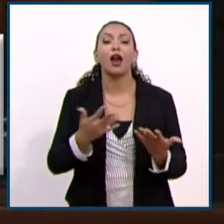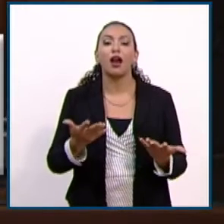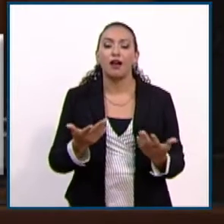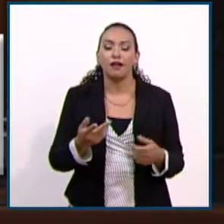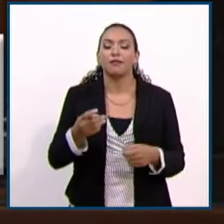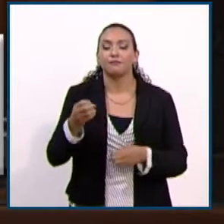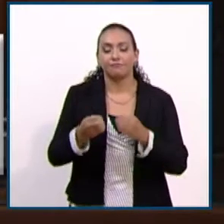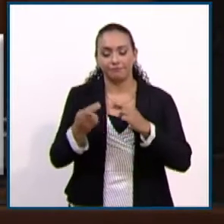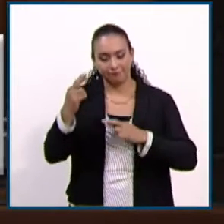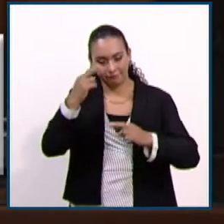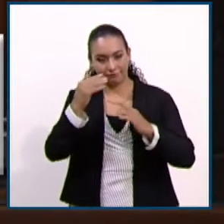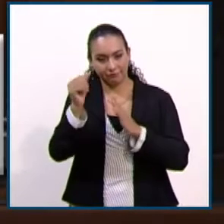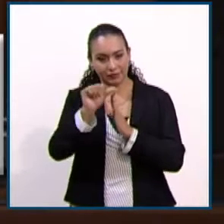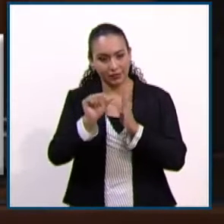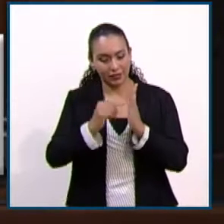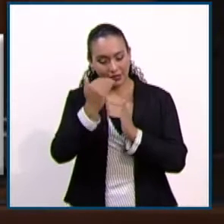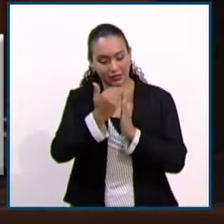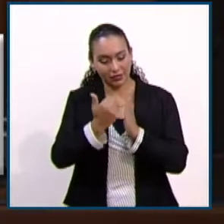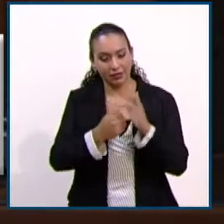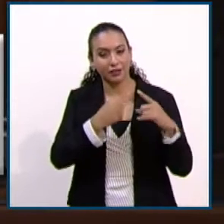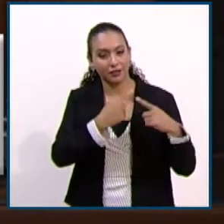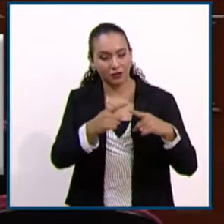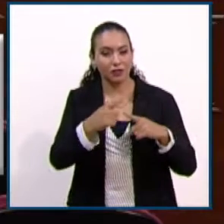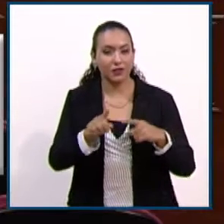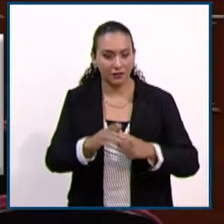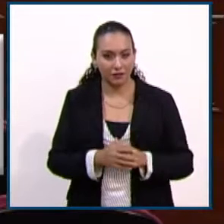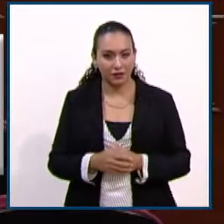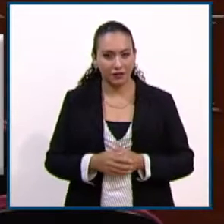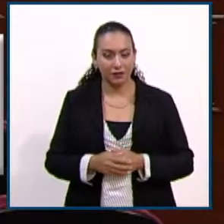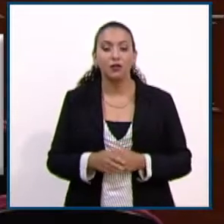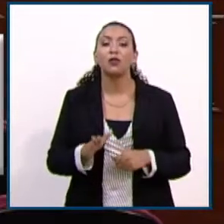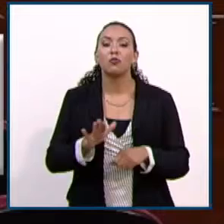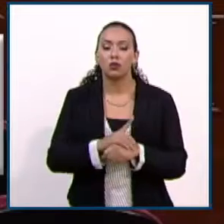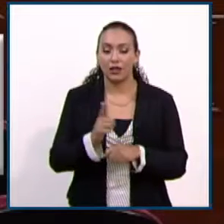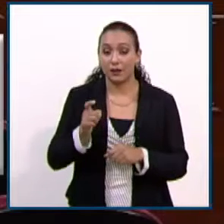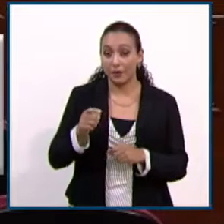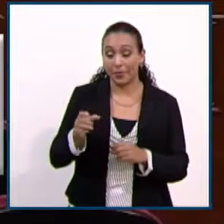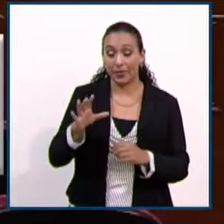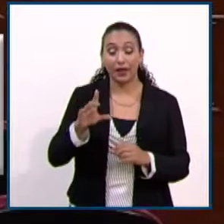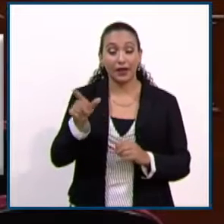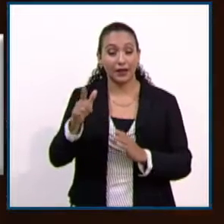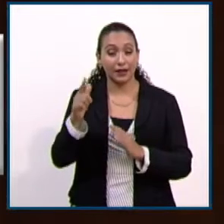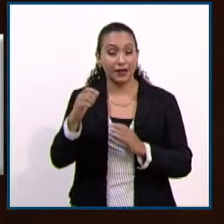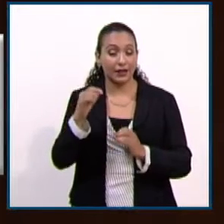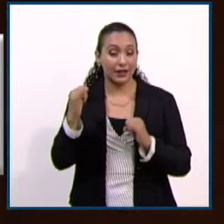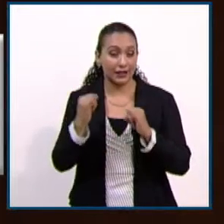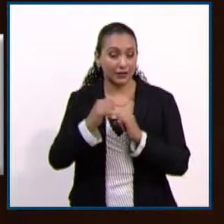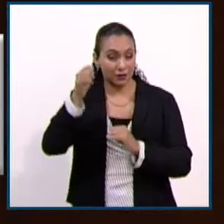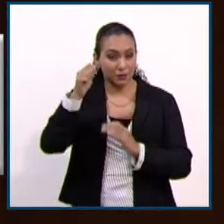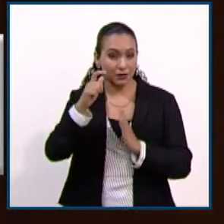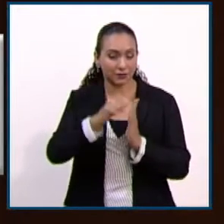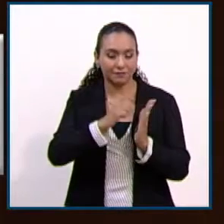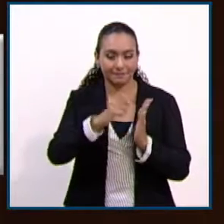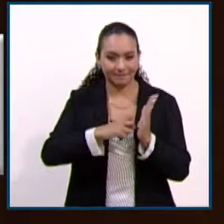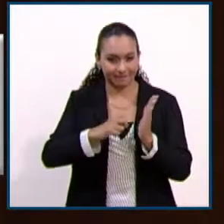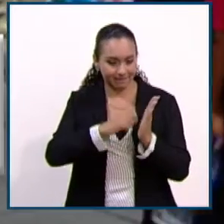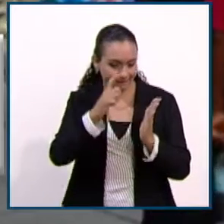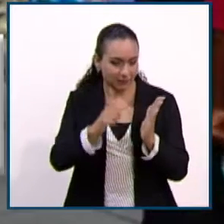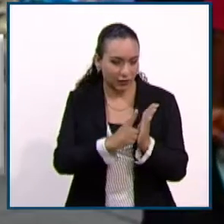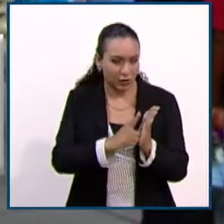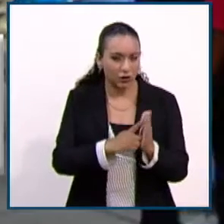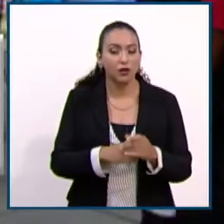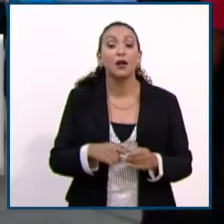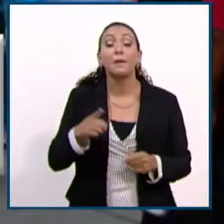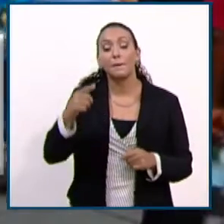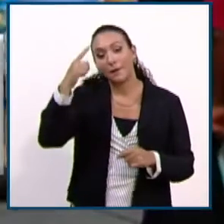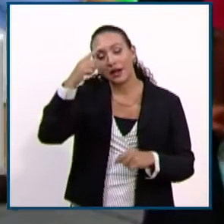Corte también invalidó diversos artículos transitorios del decreto que modificó las leyes del Instituto de Pensiones y para los servidores públicos del